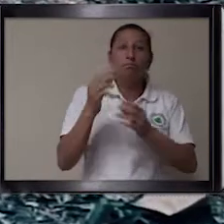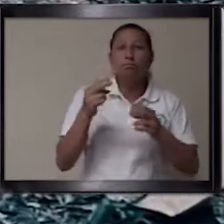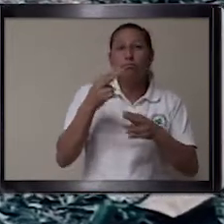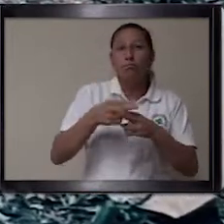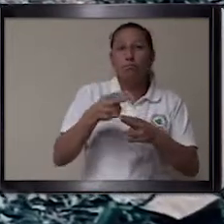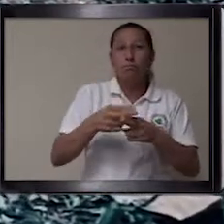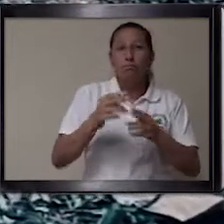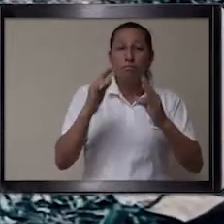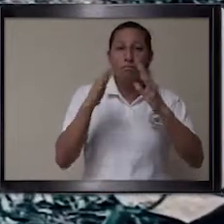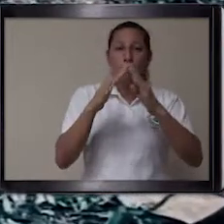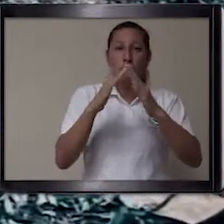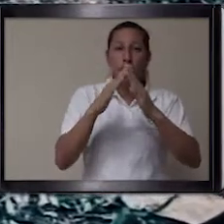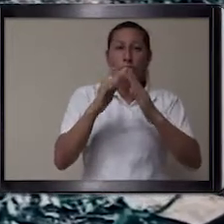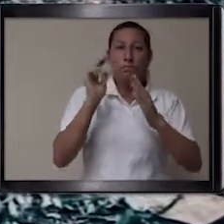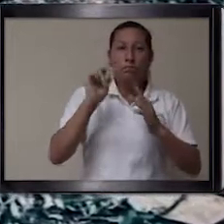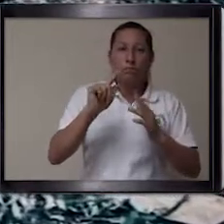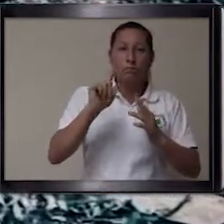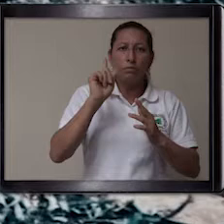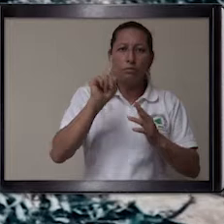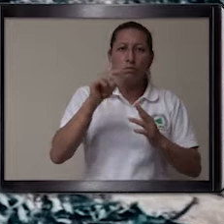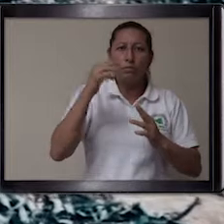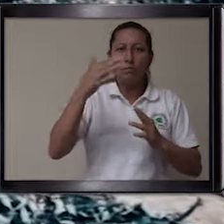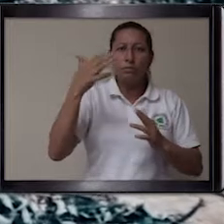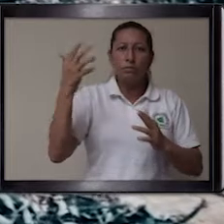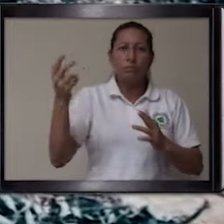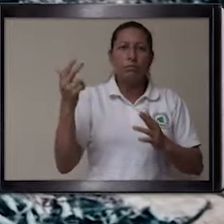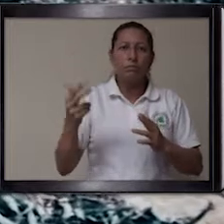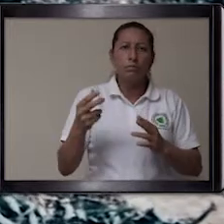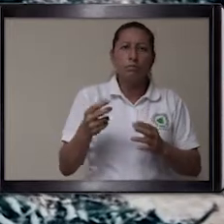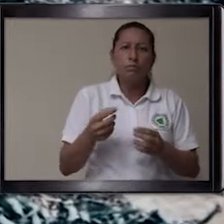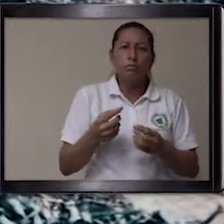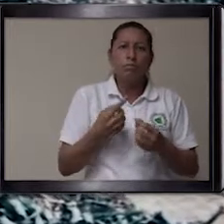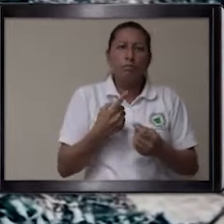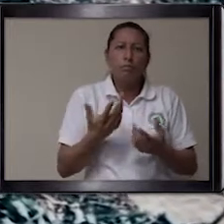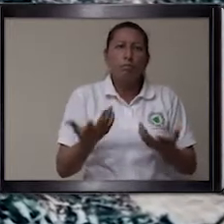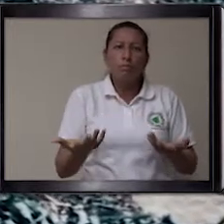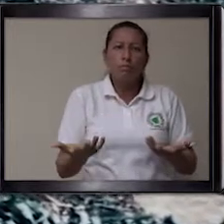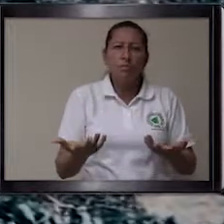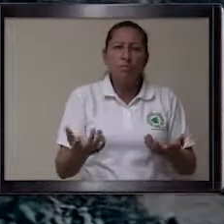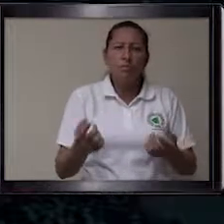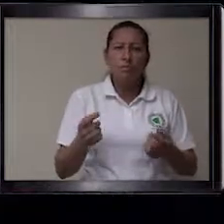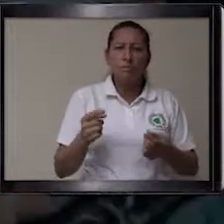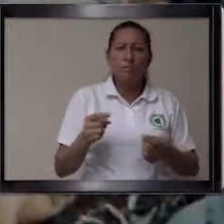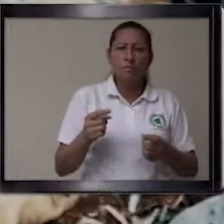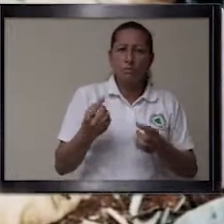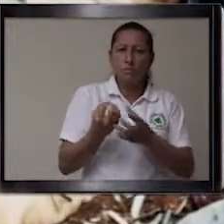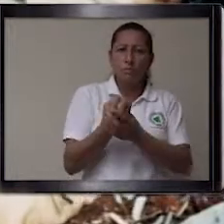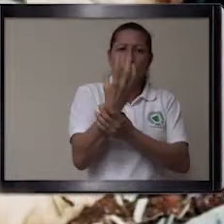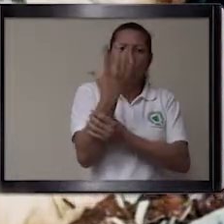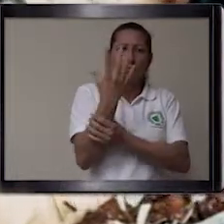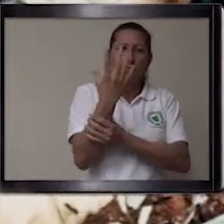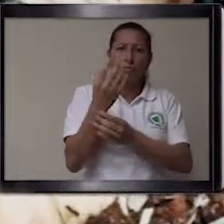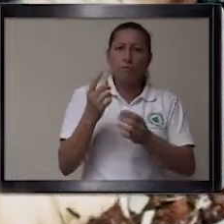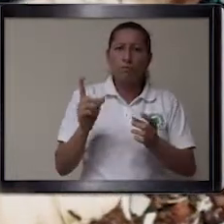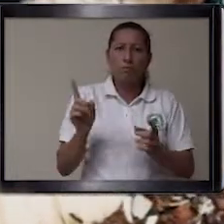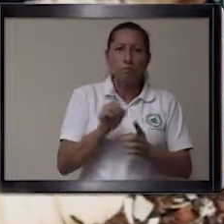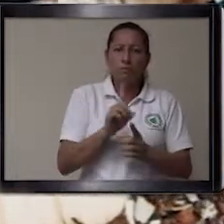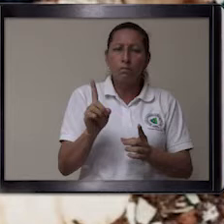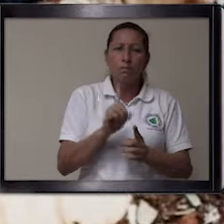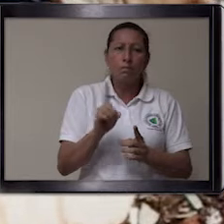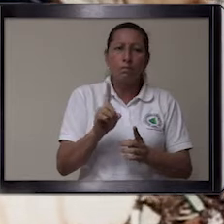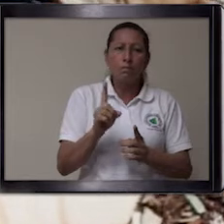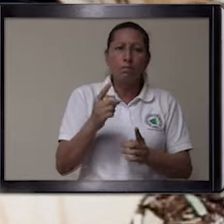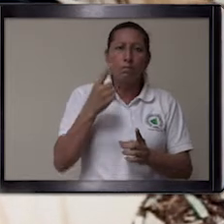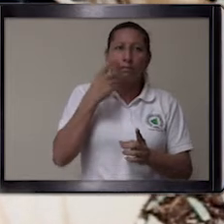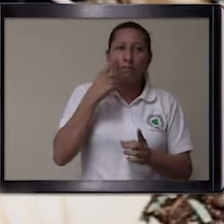en 1998, según los expertos, se origina de una actividad volcánica indirecta, que en ocasiones